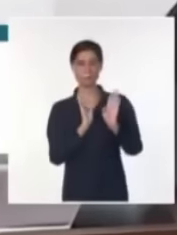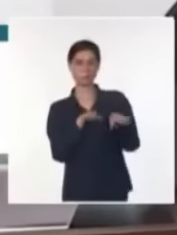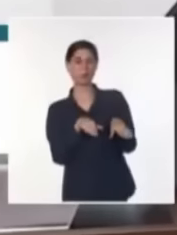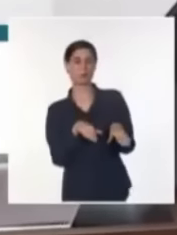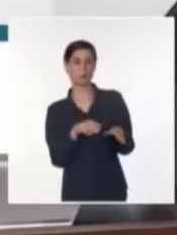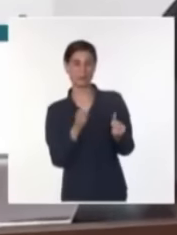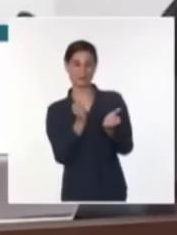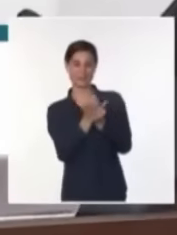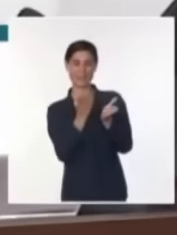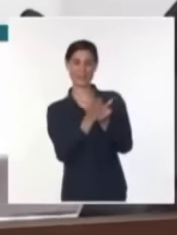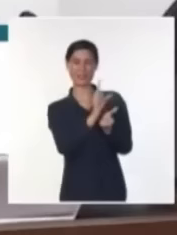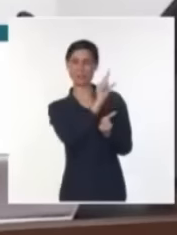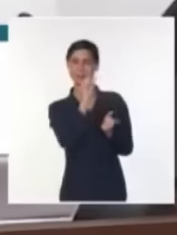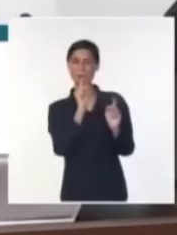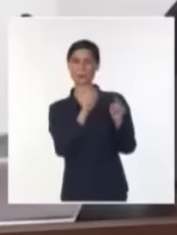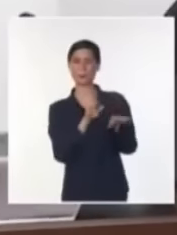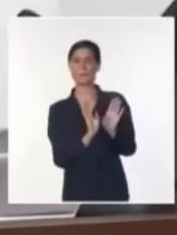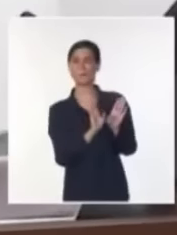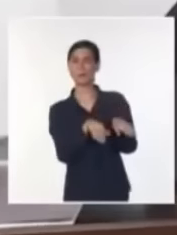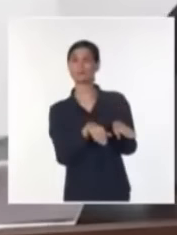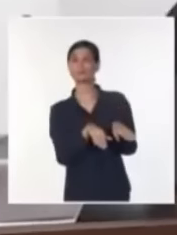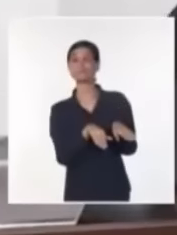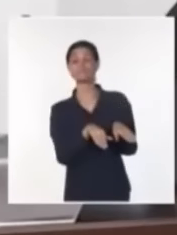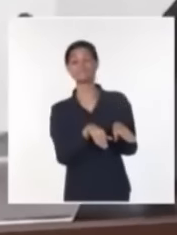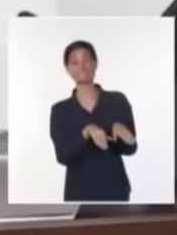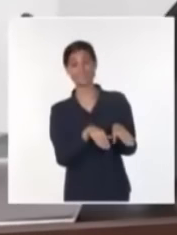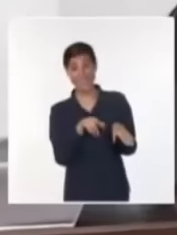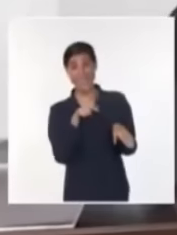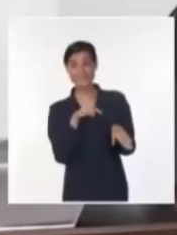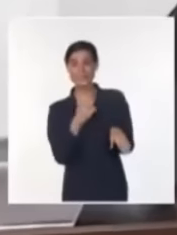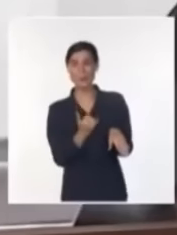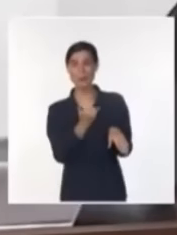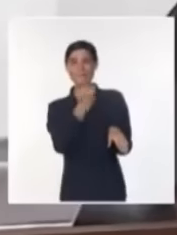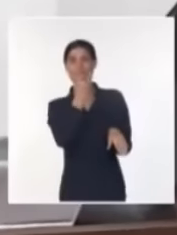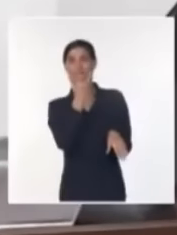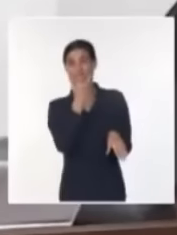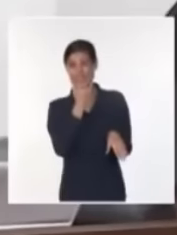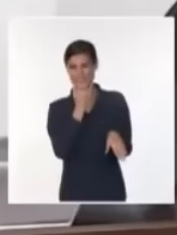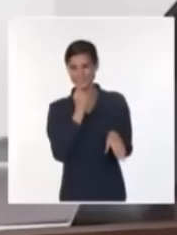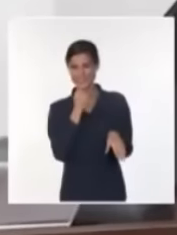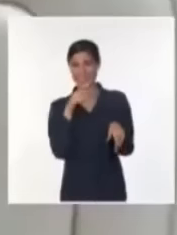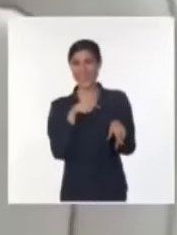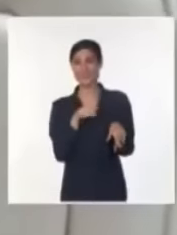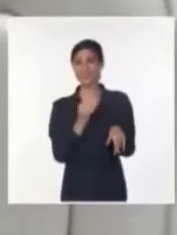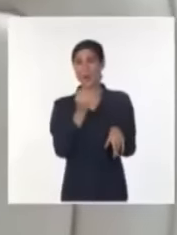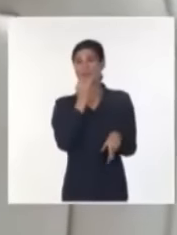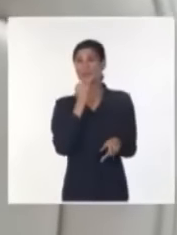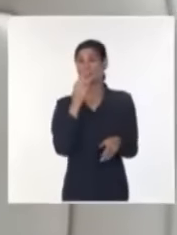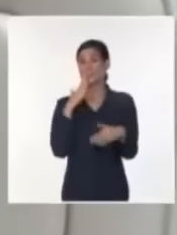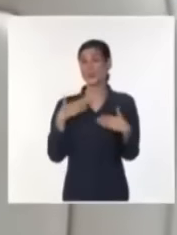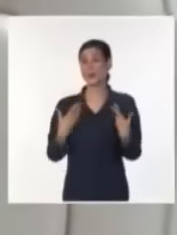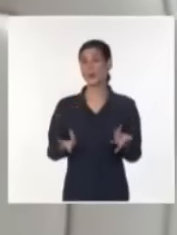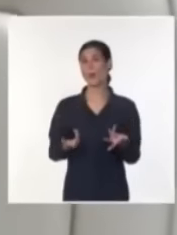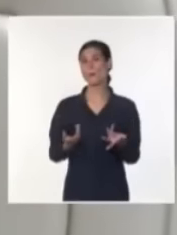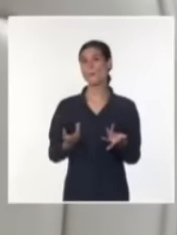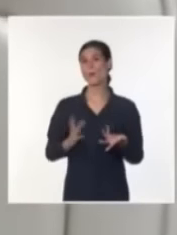juventud, son desviaciones y tendencias negativas que tenemos que combatir en nuestra sociedad.